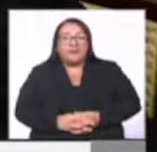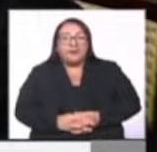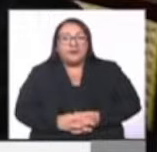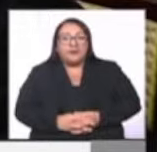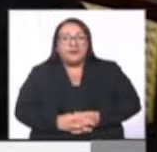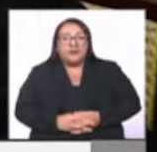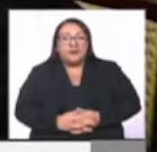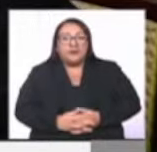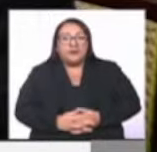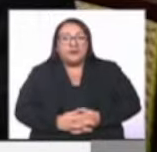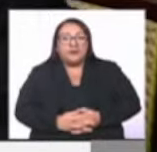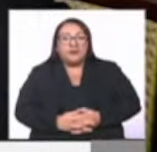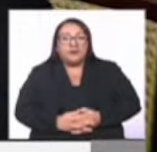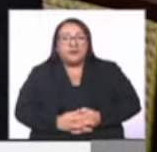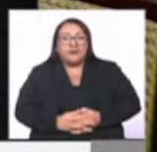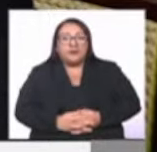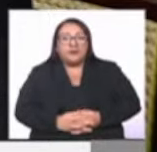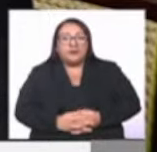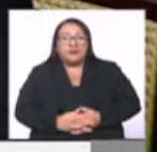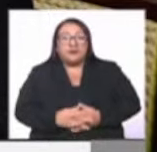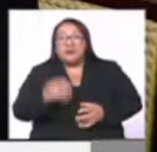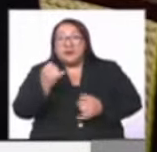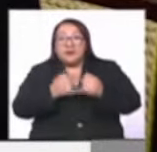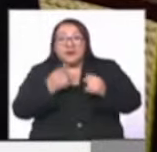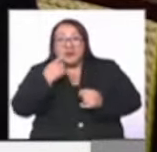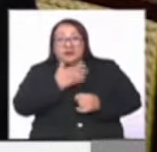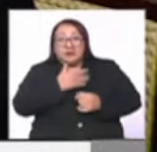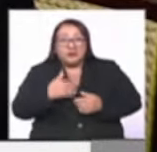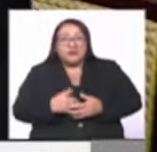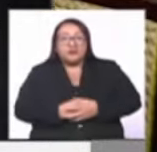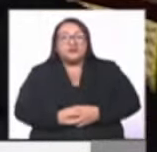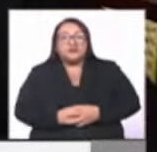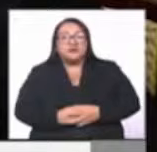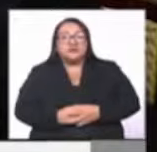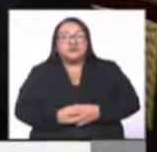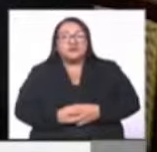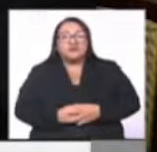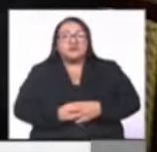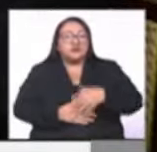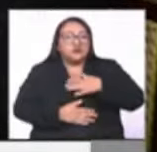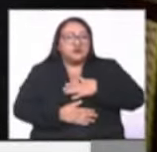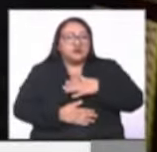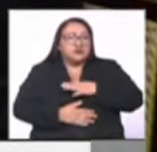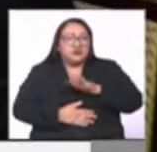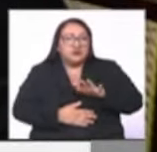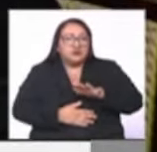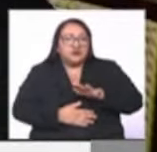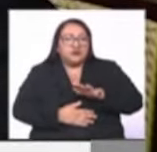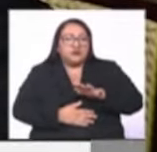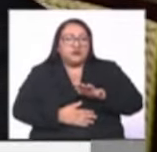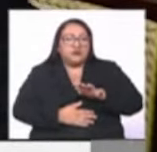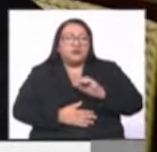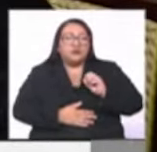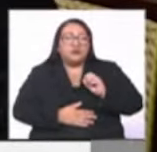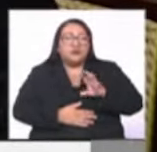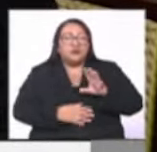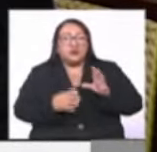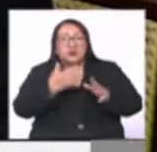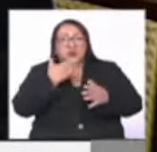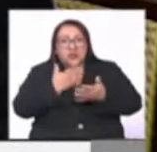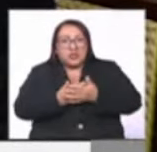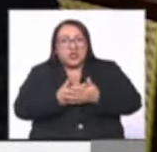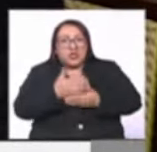inválida finalmente señor presidente no no voy a agotar el tiempo que usted tan amablemente me ha